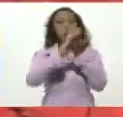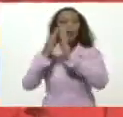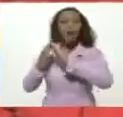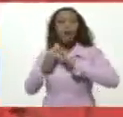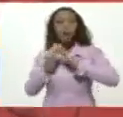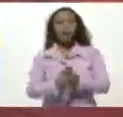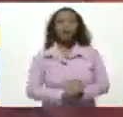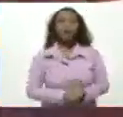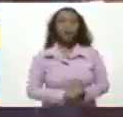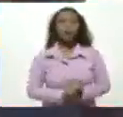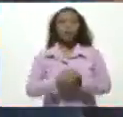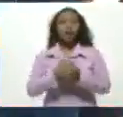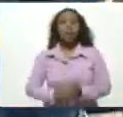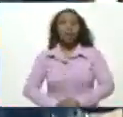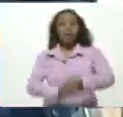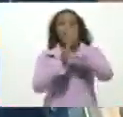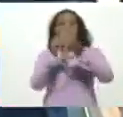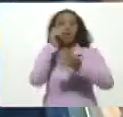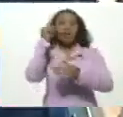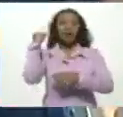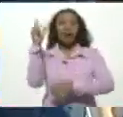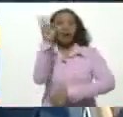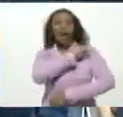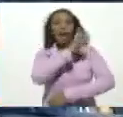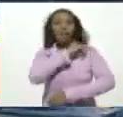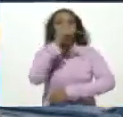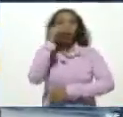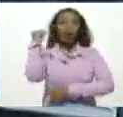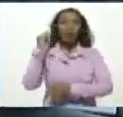comunera, líder, lideresa, jefe y jefa.